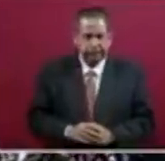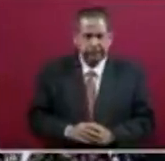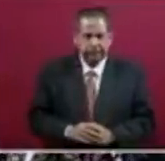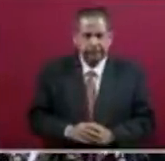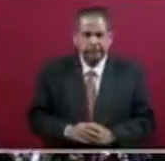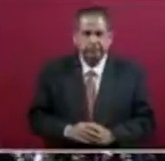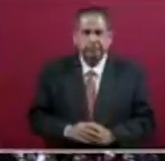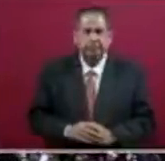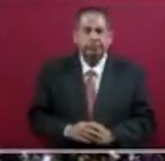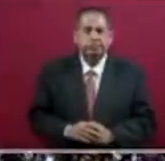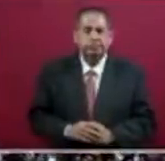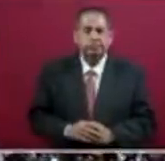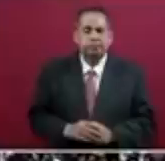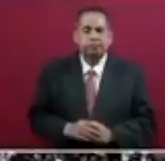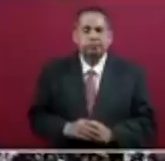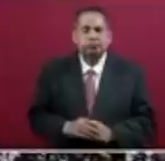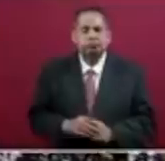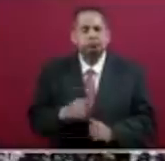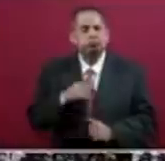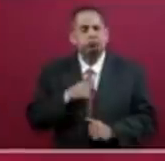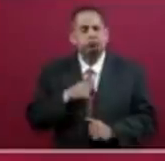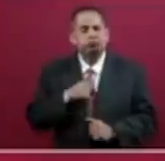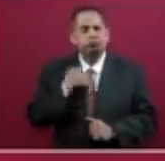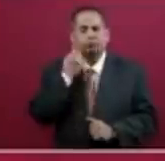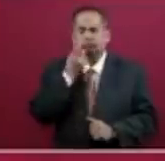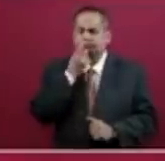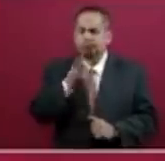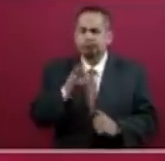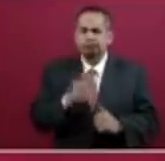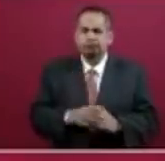yo quiero decirles que